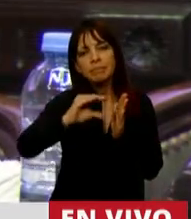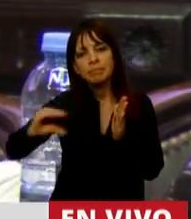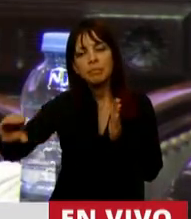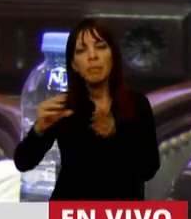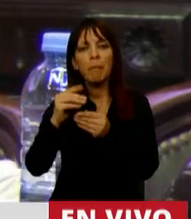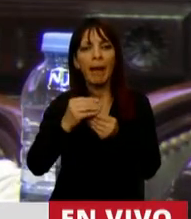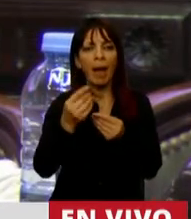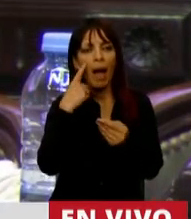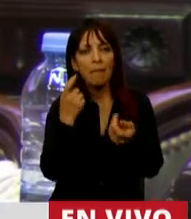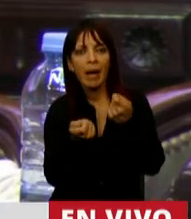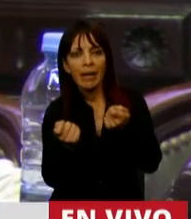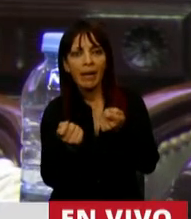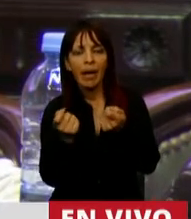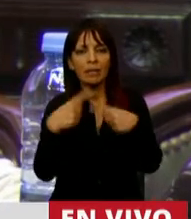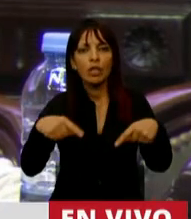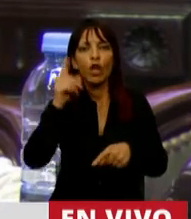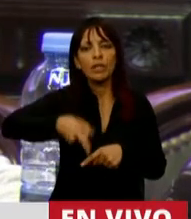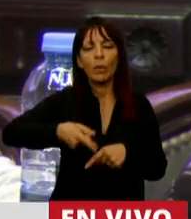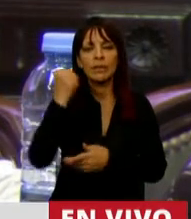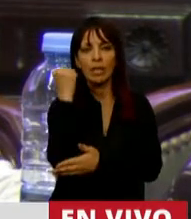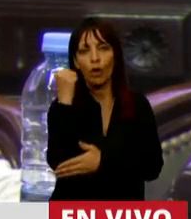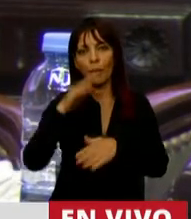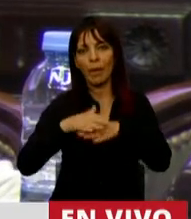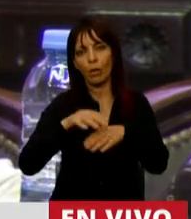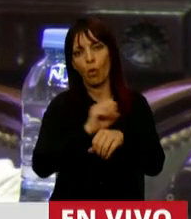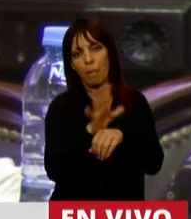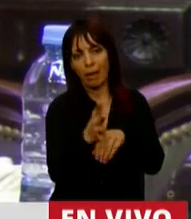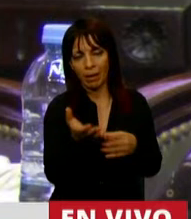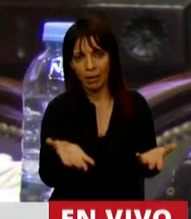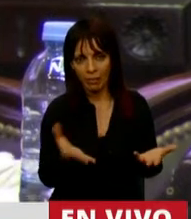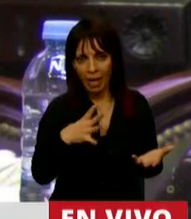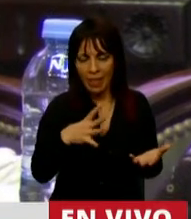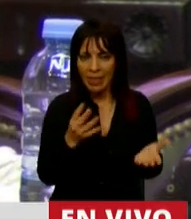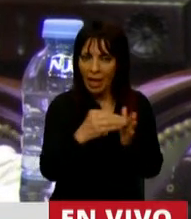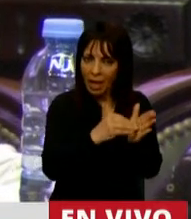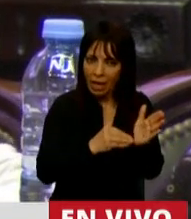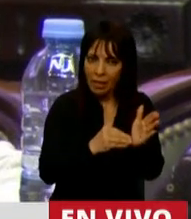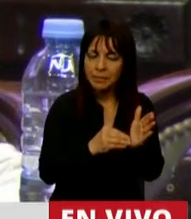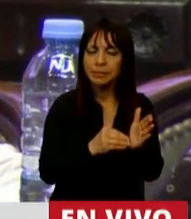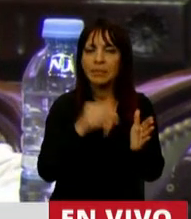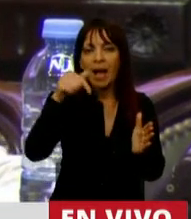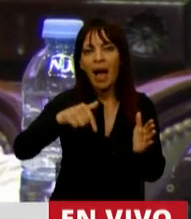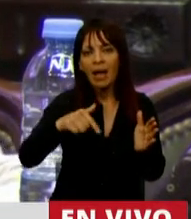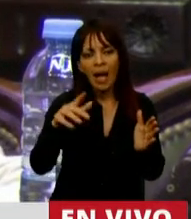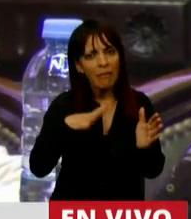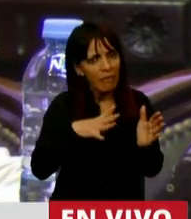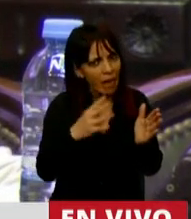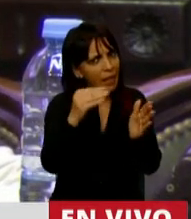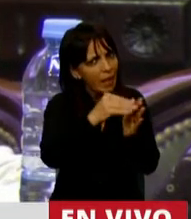las consecuencias económicas y sociales que trajo aparejada la pandemia. Acá no se están